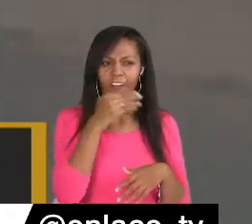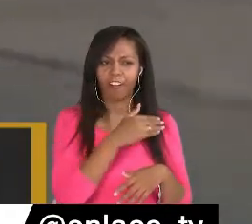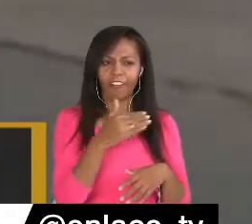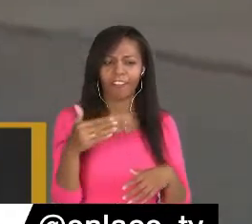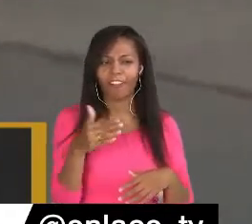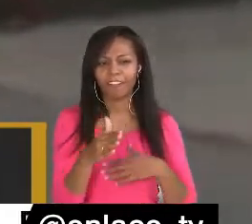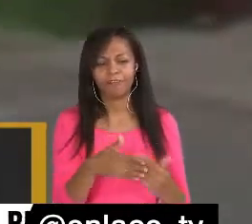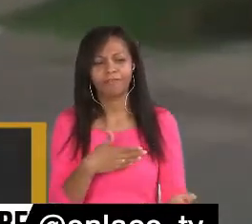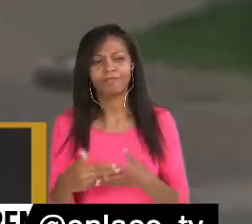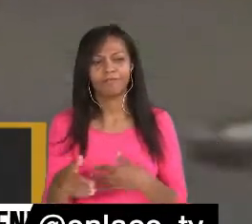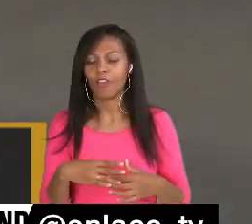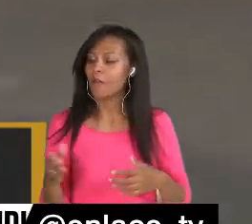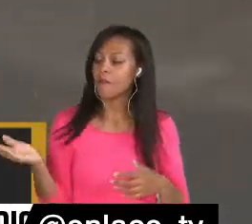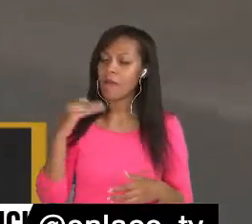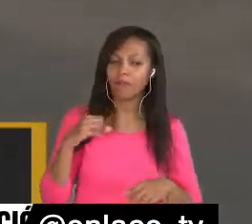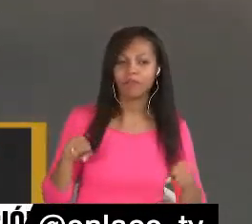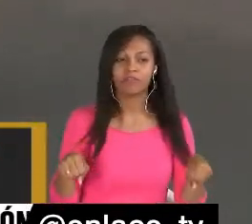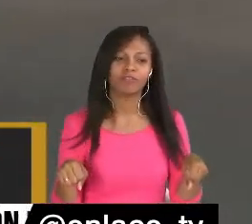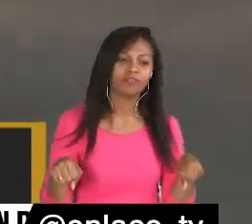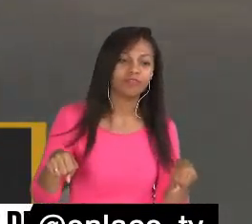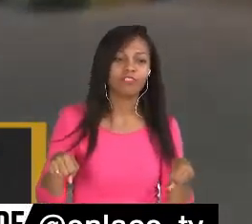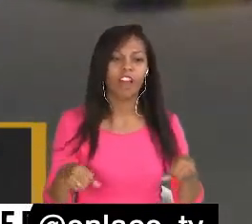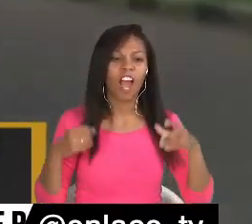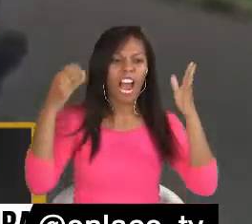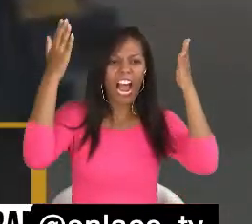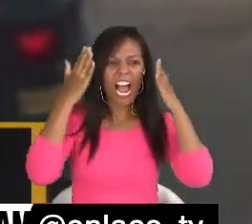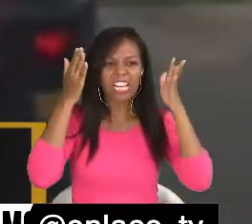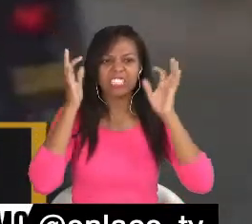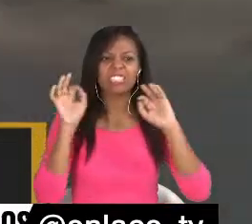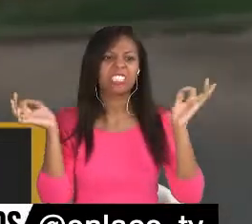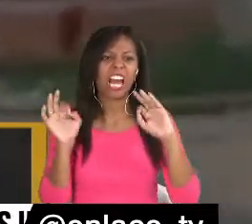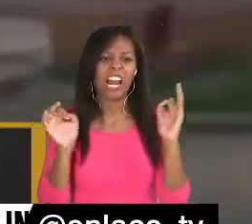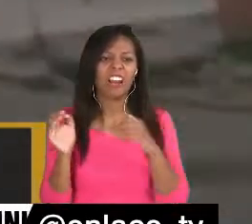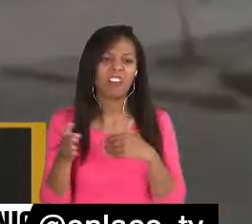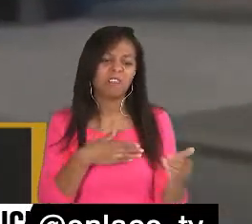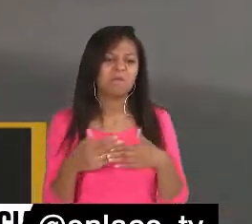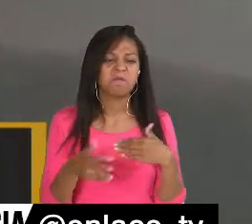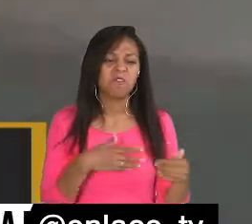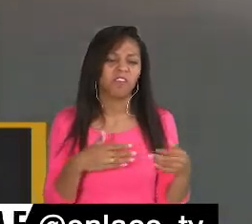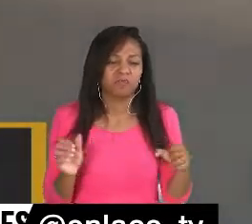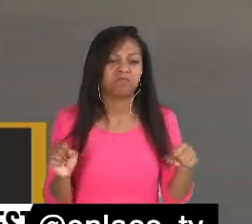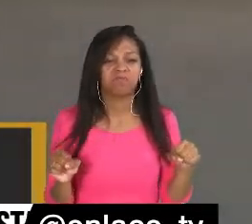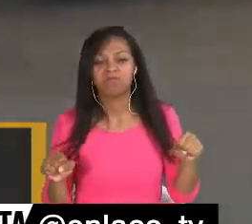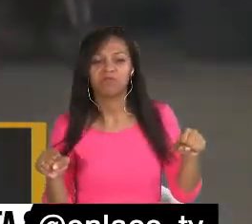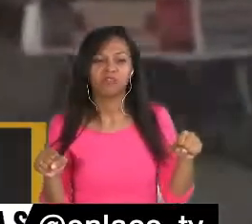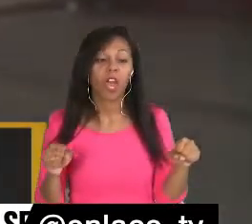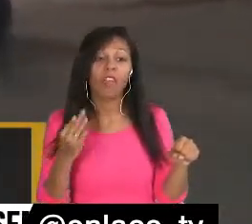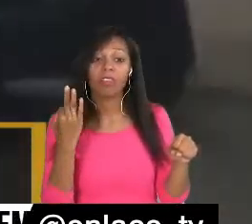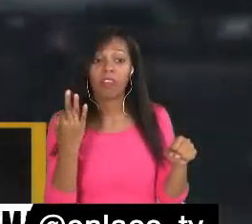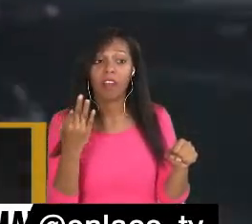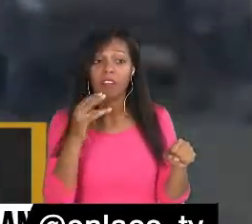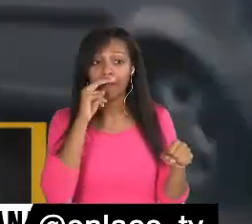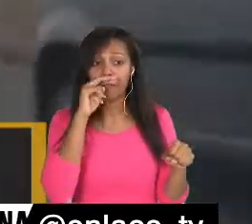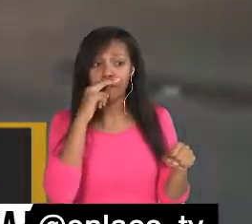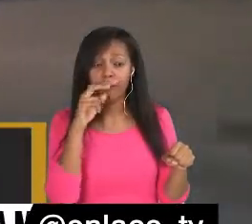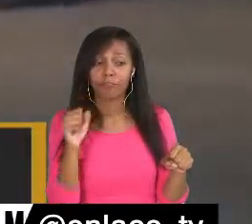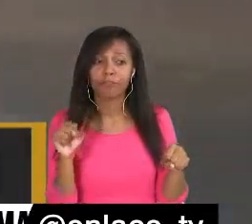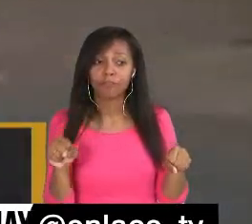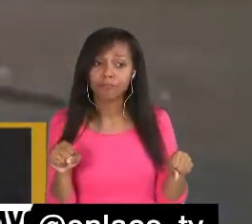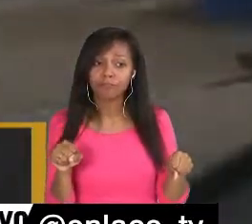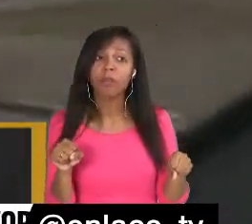motocicletas, transportándolos sin casco y sin las mínimas medidas de seguridad. En esta moto van tres menores de edad quienes